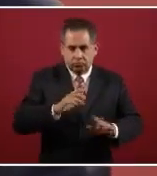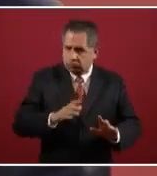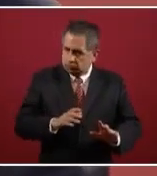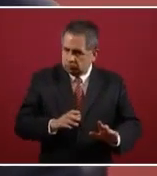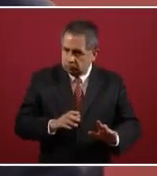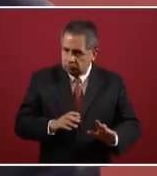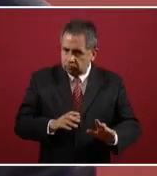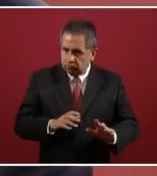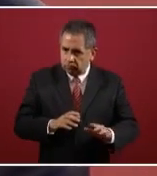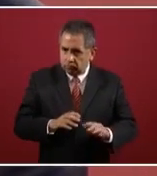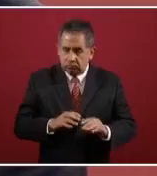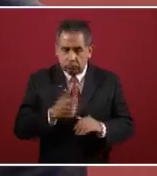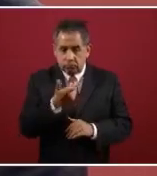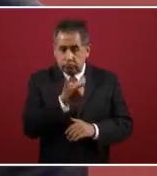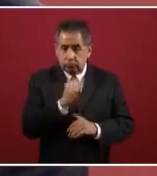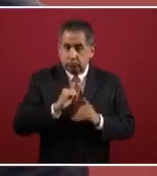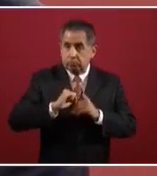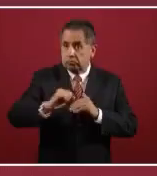dar menos.